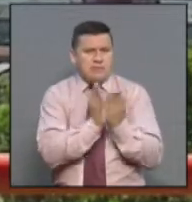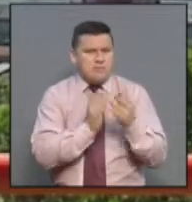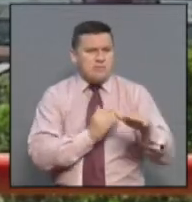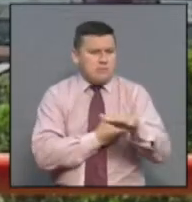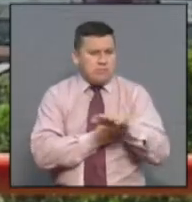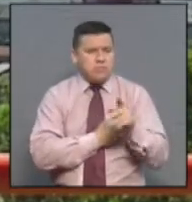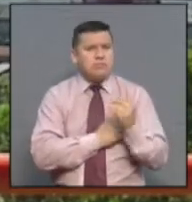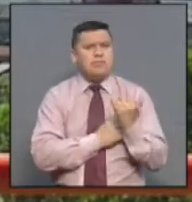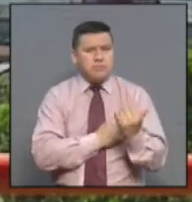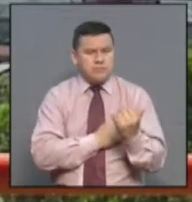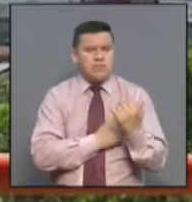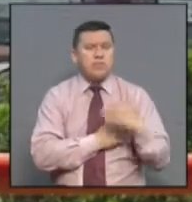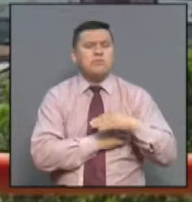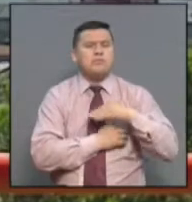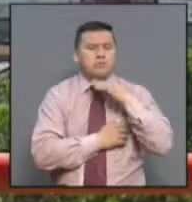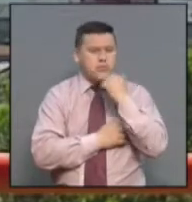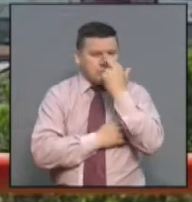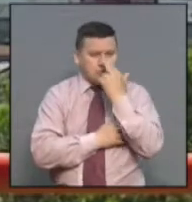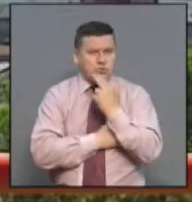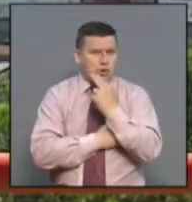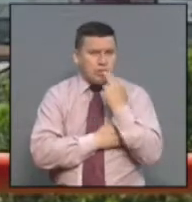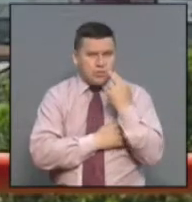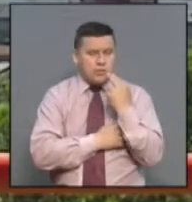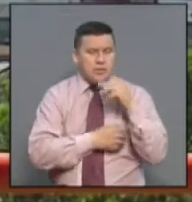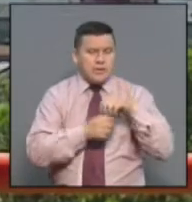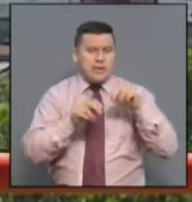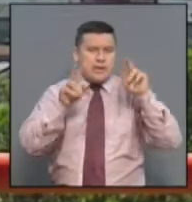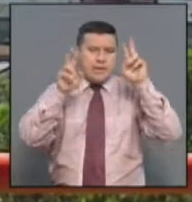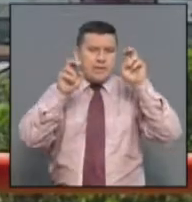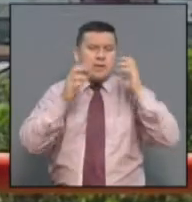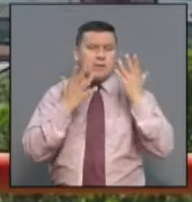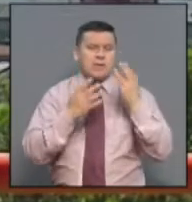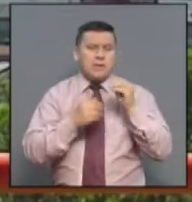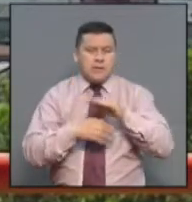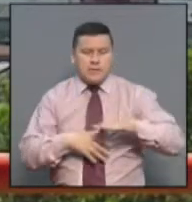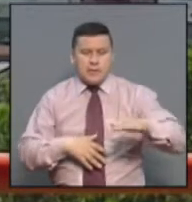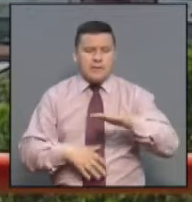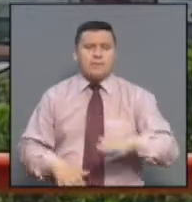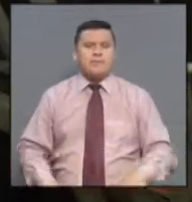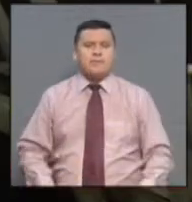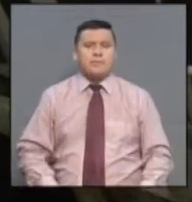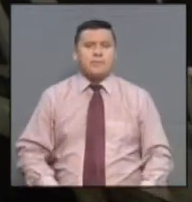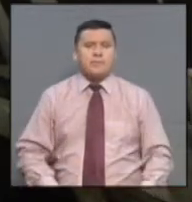que están bastante comprometidos con este tema a nivel de la territorial.